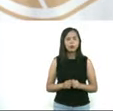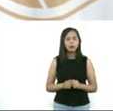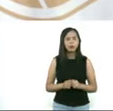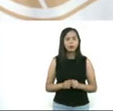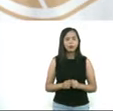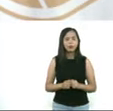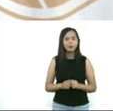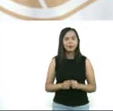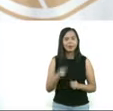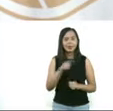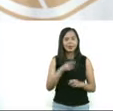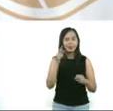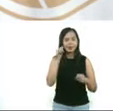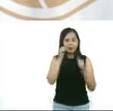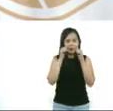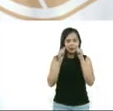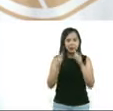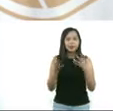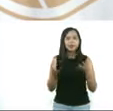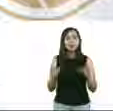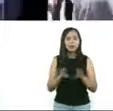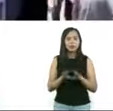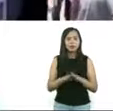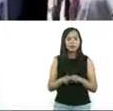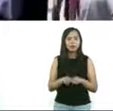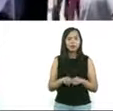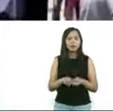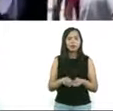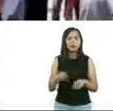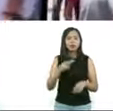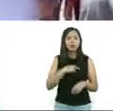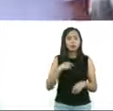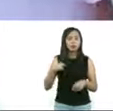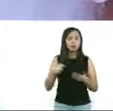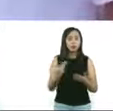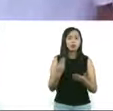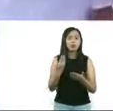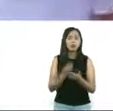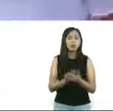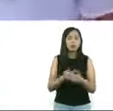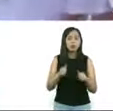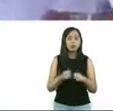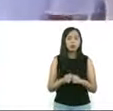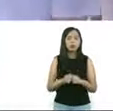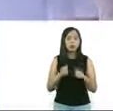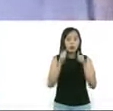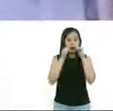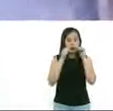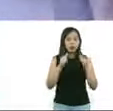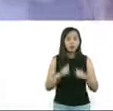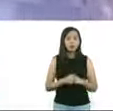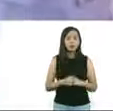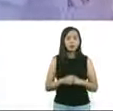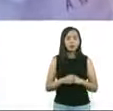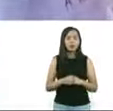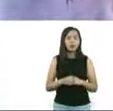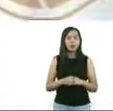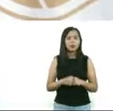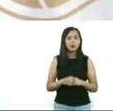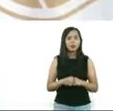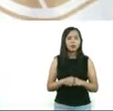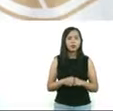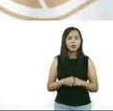Le digo, para oír el discurso solamente del conservadurismo. Estamos pidiendo abstención activa. No, pero la siguiente para parte. La burla de la